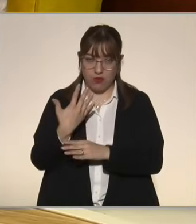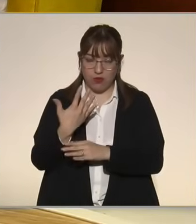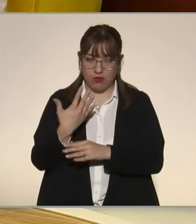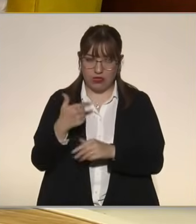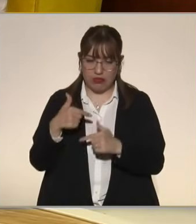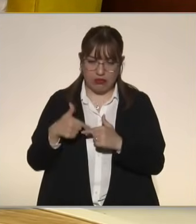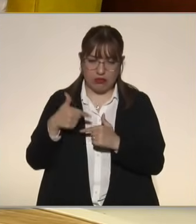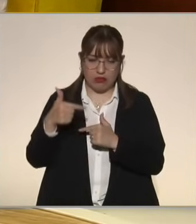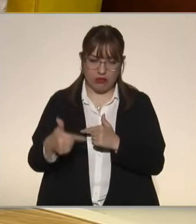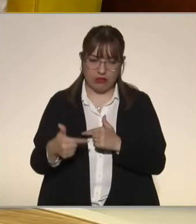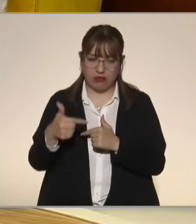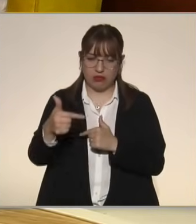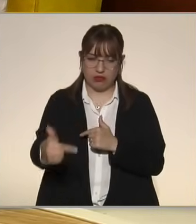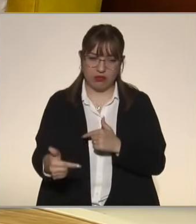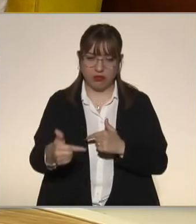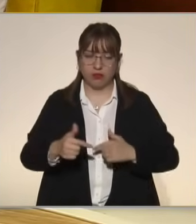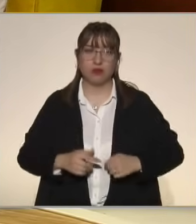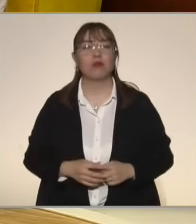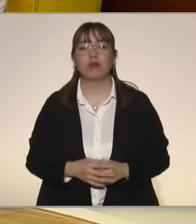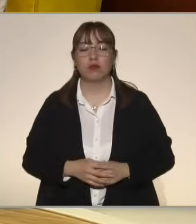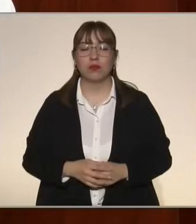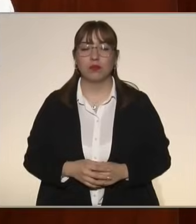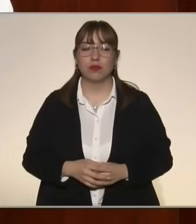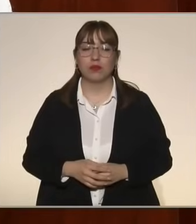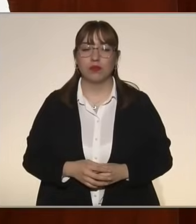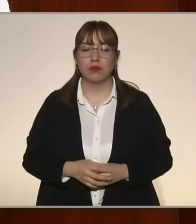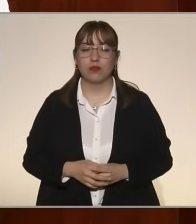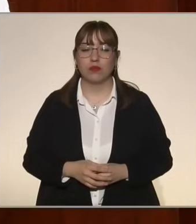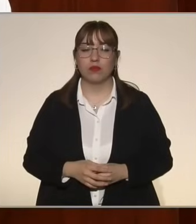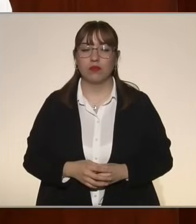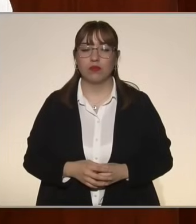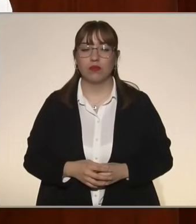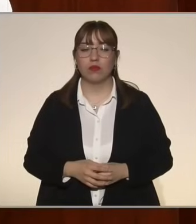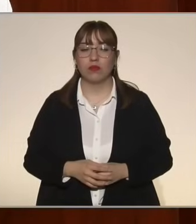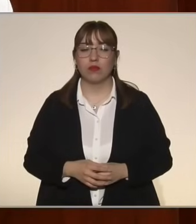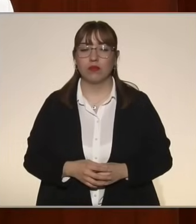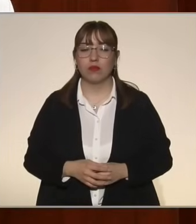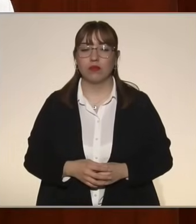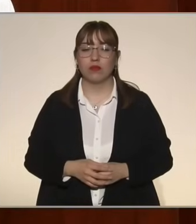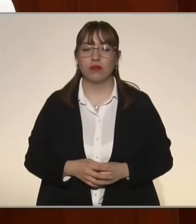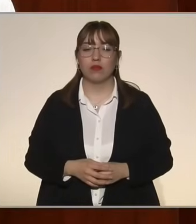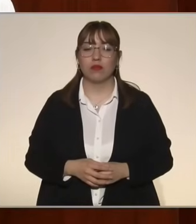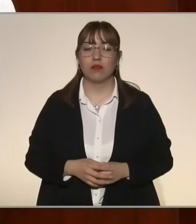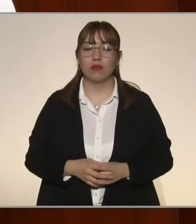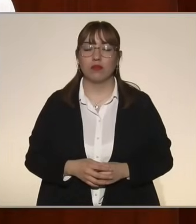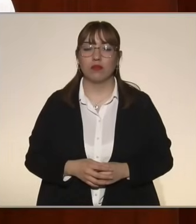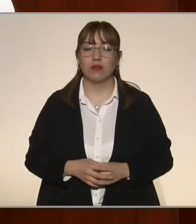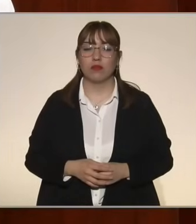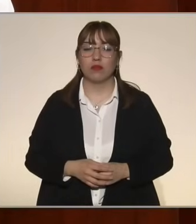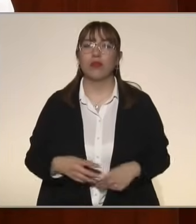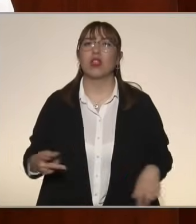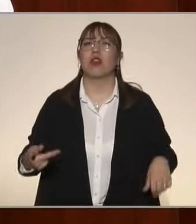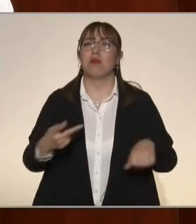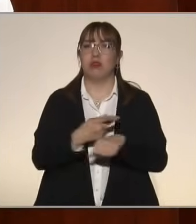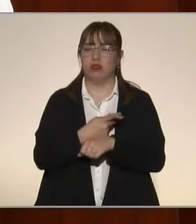a darle vuelta a todos esos sucesos. Sin embargo, ¿qué hacemos? ¿Nos